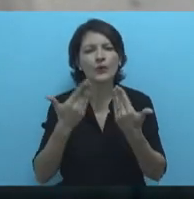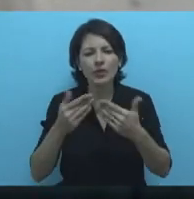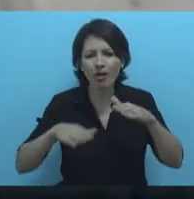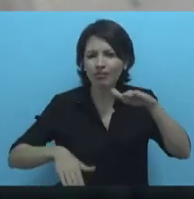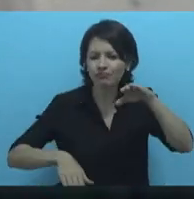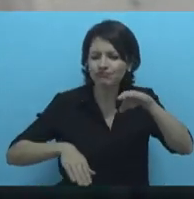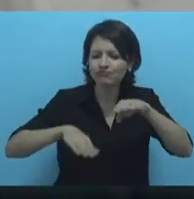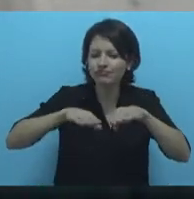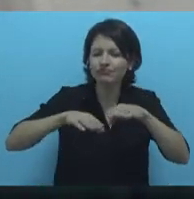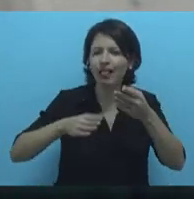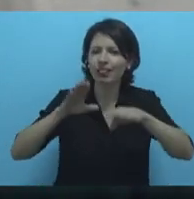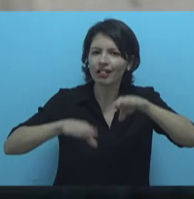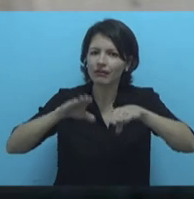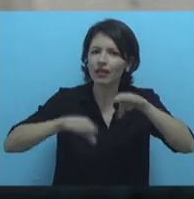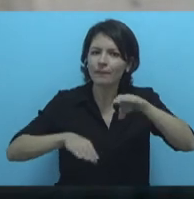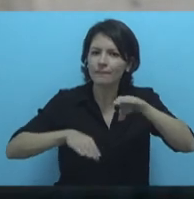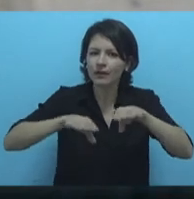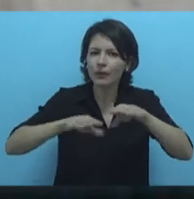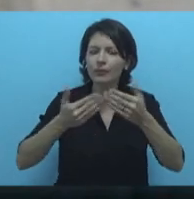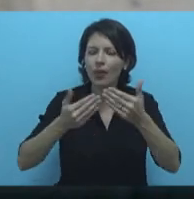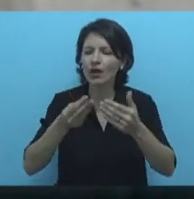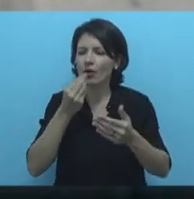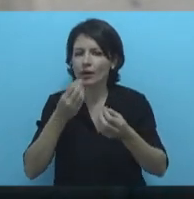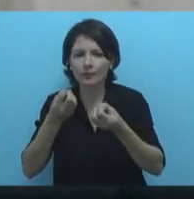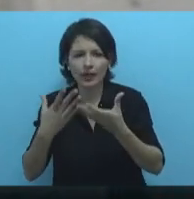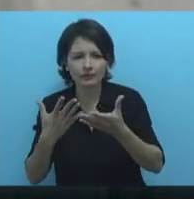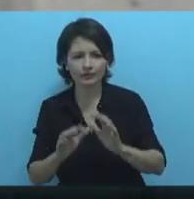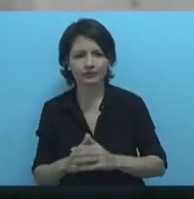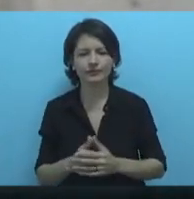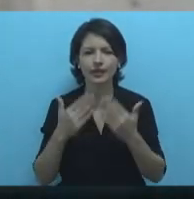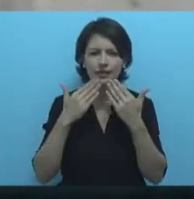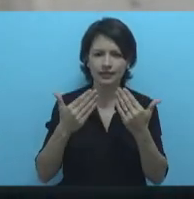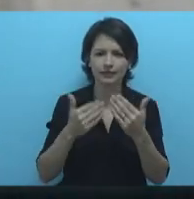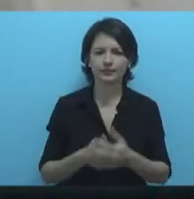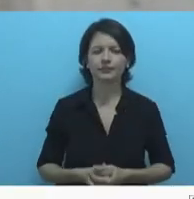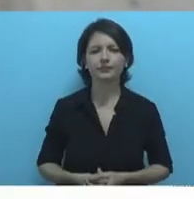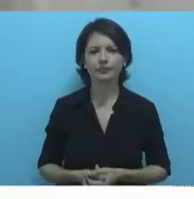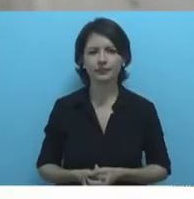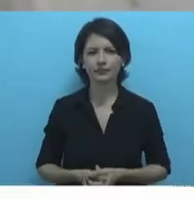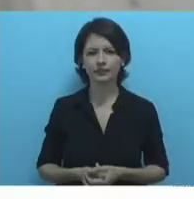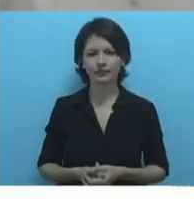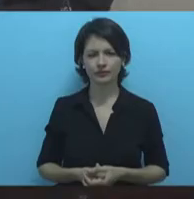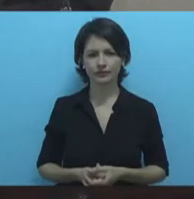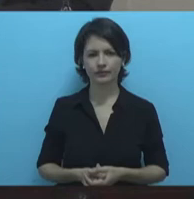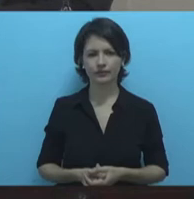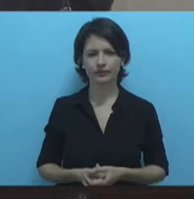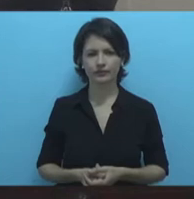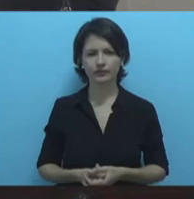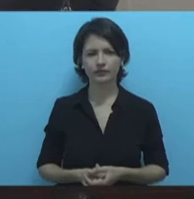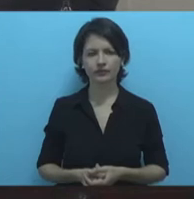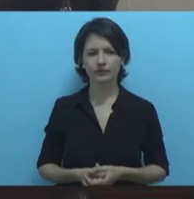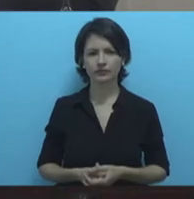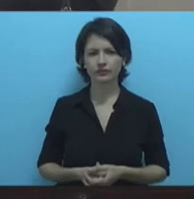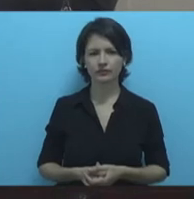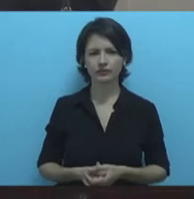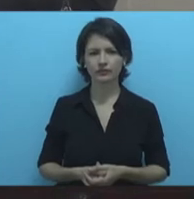dificultad de tener una correcta y adecuada nutrición muchas gracias señor presidente gracias diputados